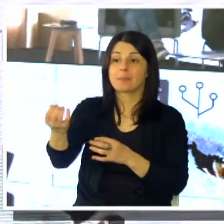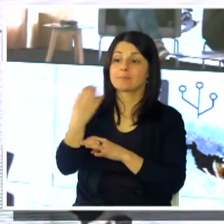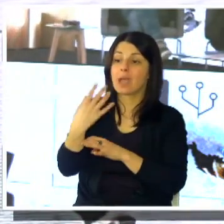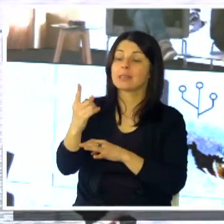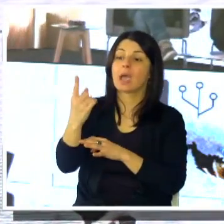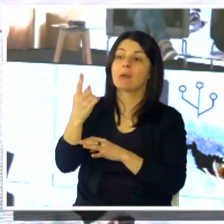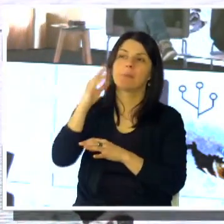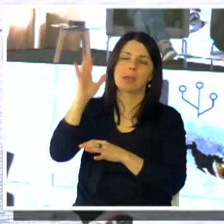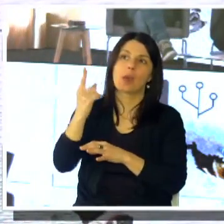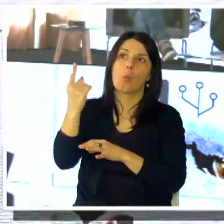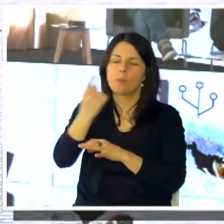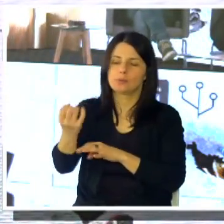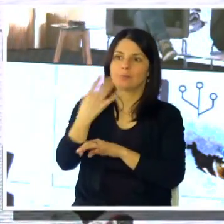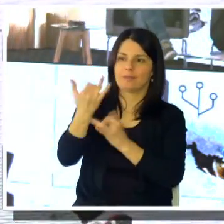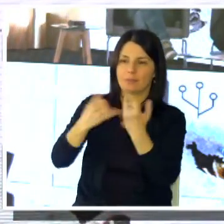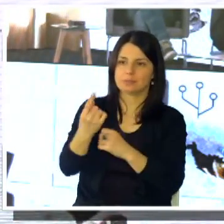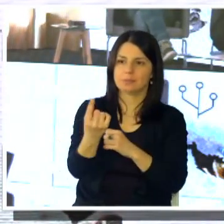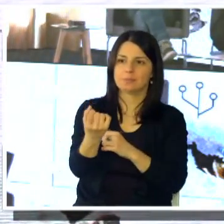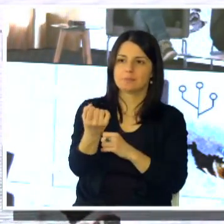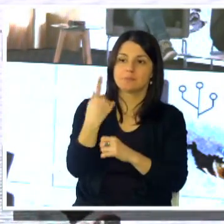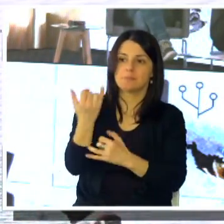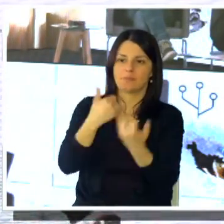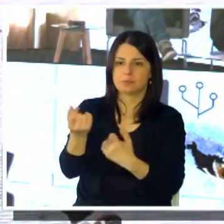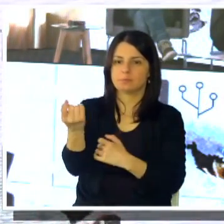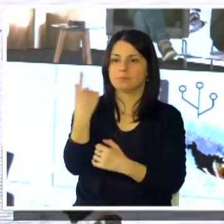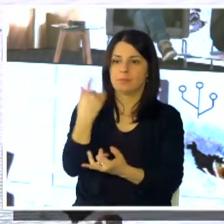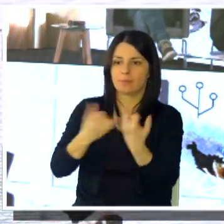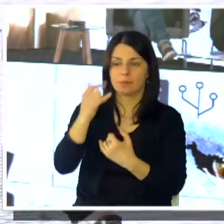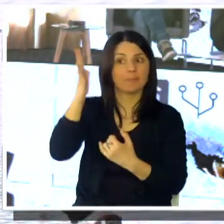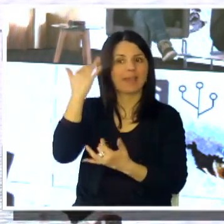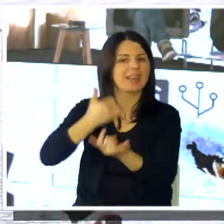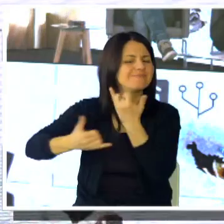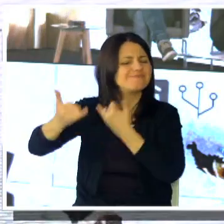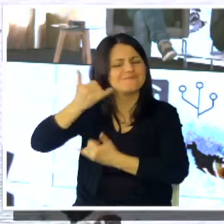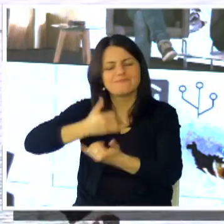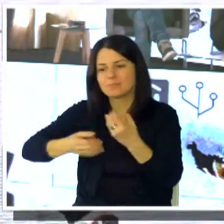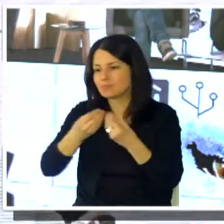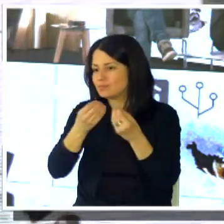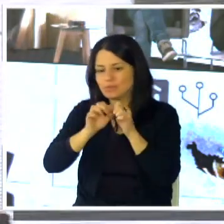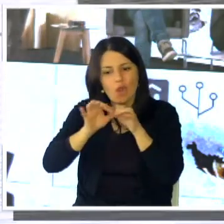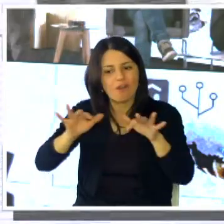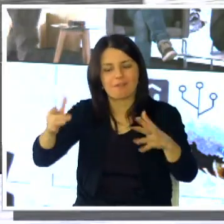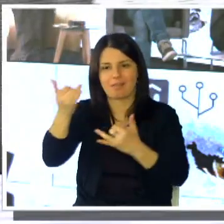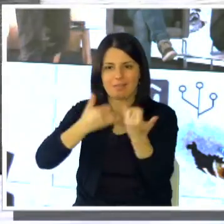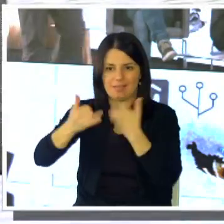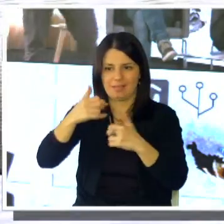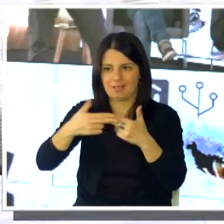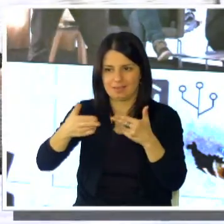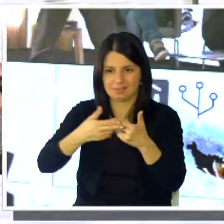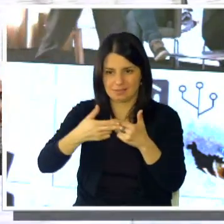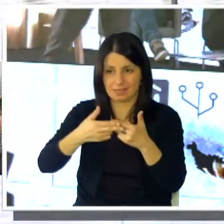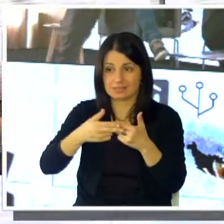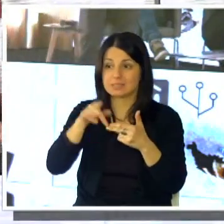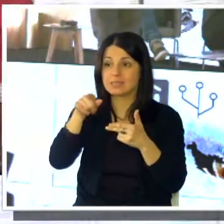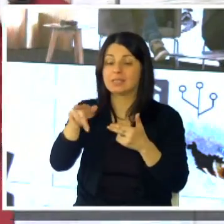cada un minuto el tráfico que tenemos de red, de datos, etc. No sé, en